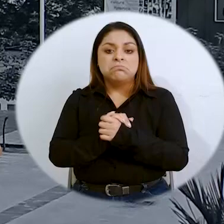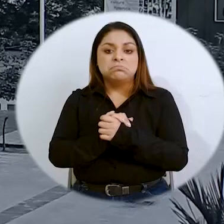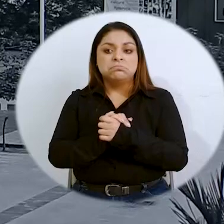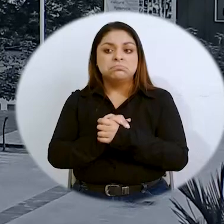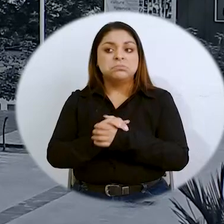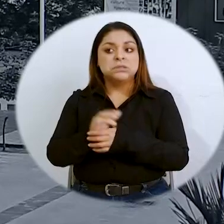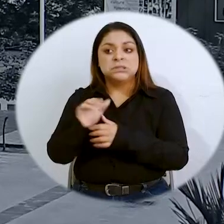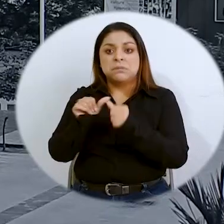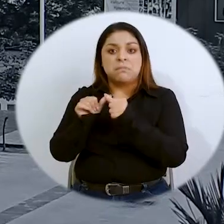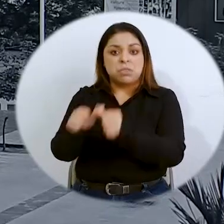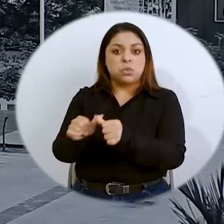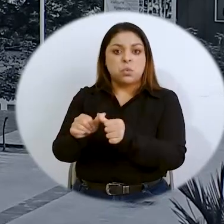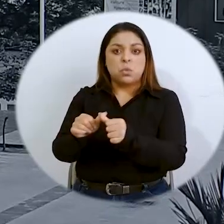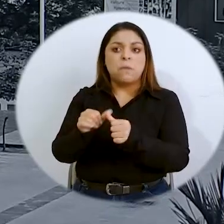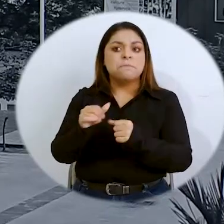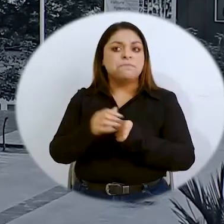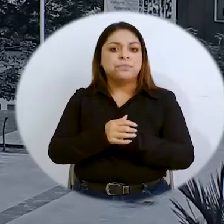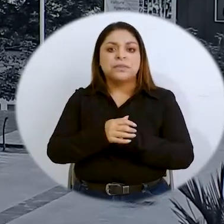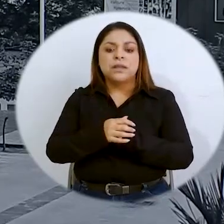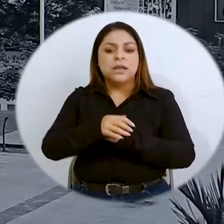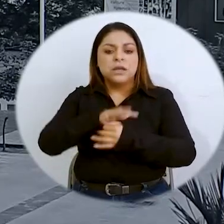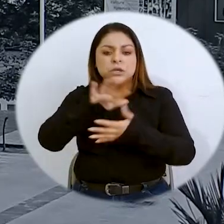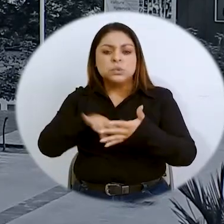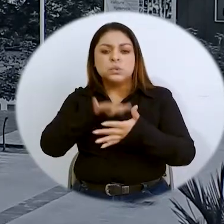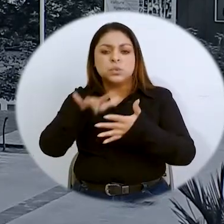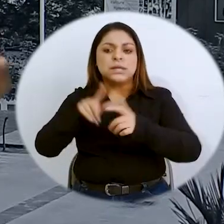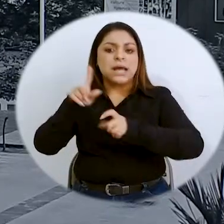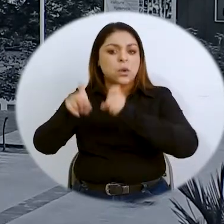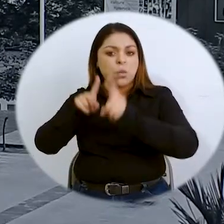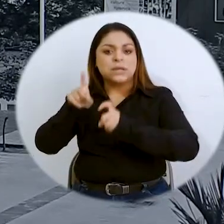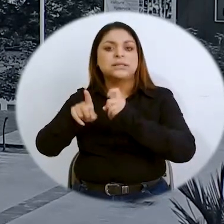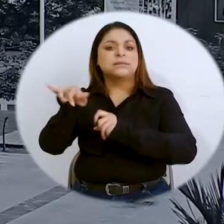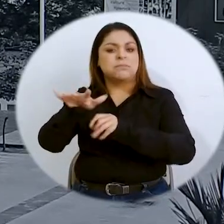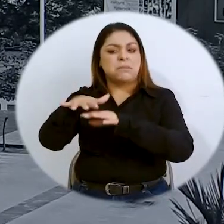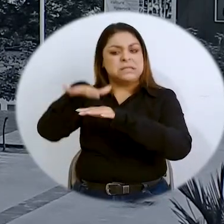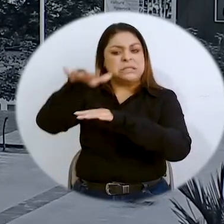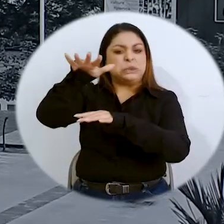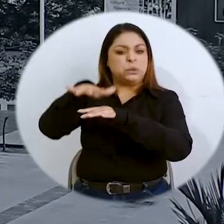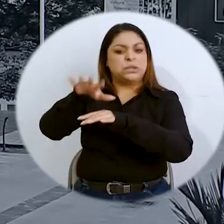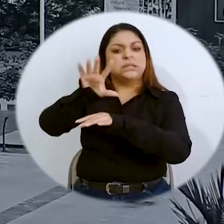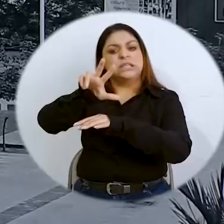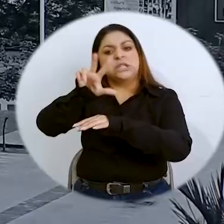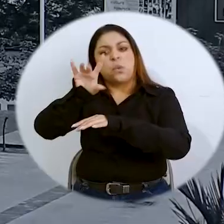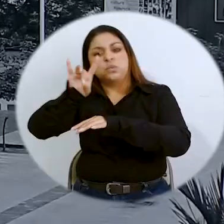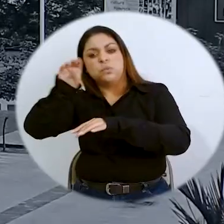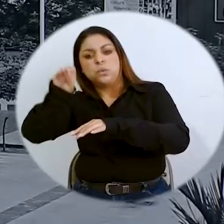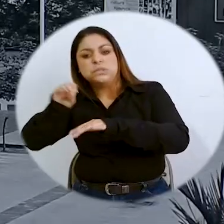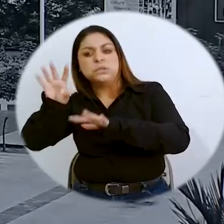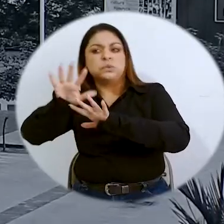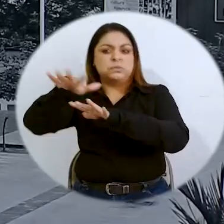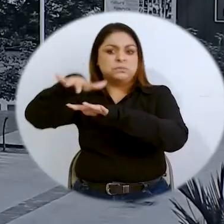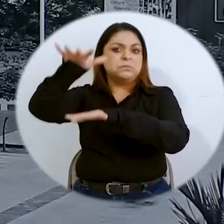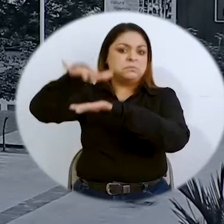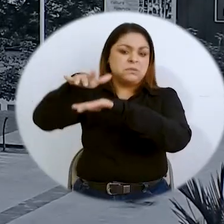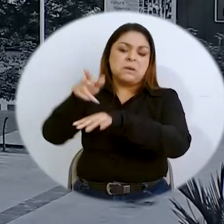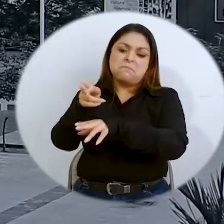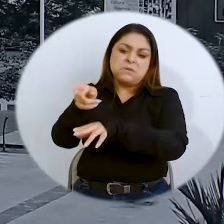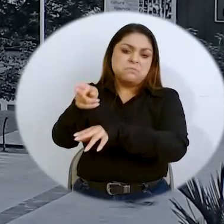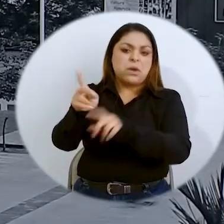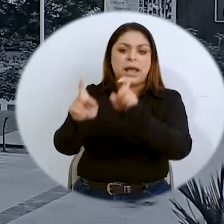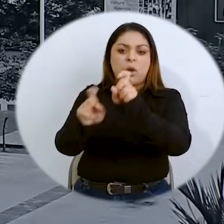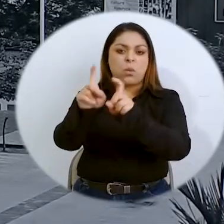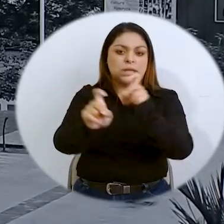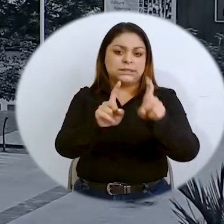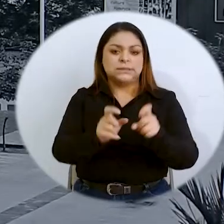votos, eso se mantuvo también en los estudios de las encuestas. Y yo tendría la hipótesis que lo que estamos ahora